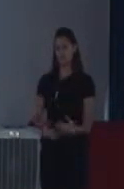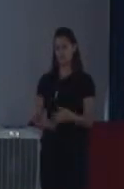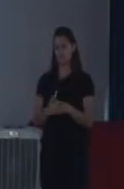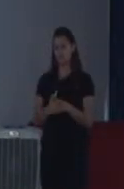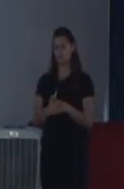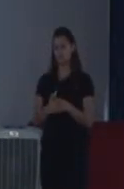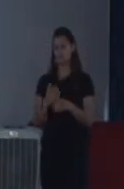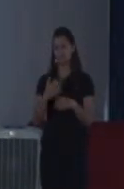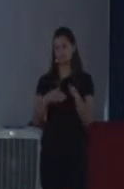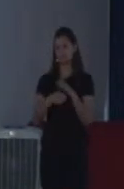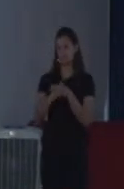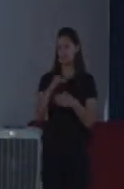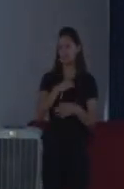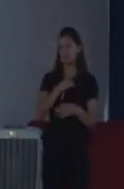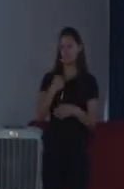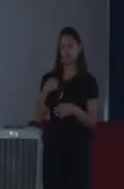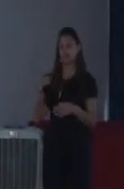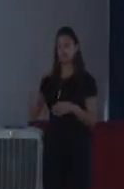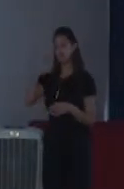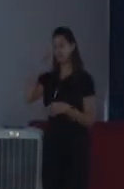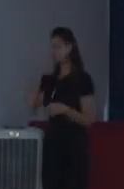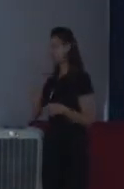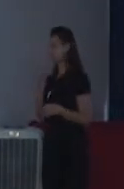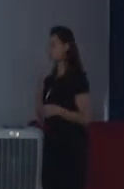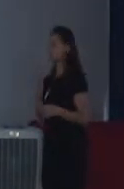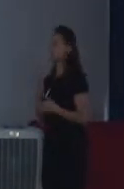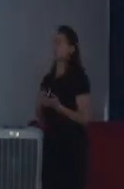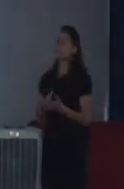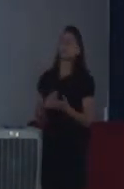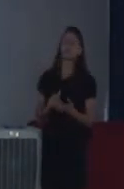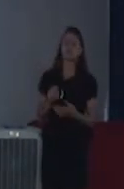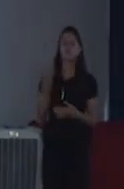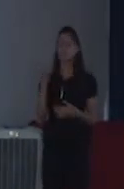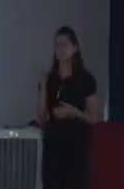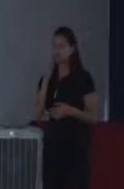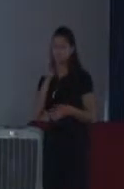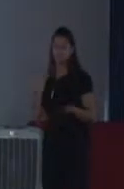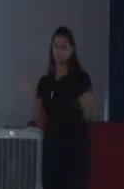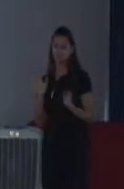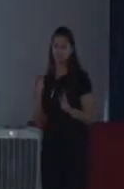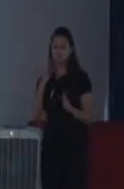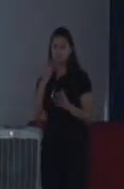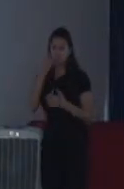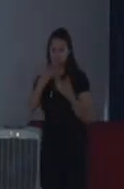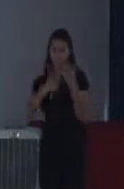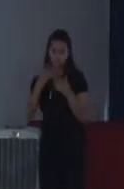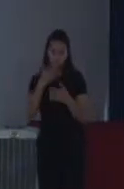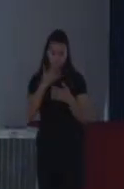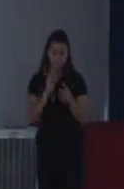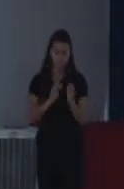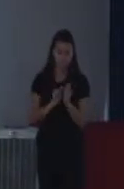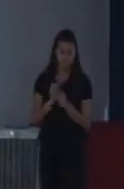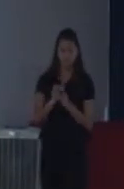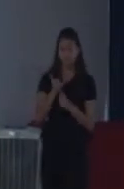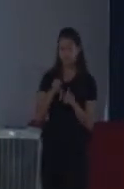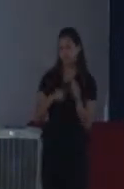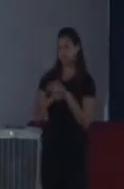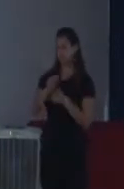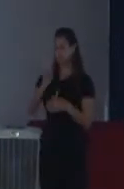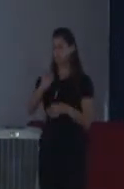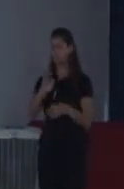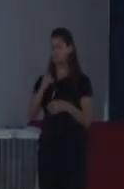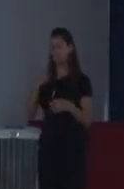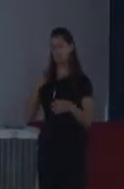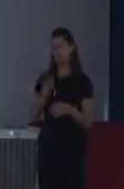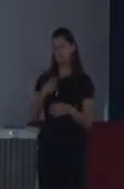formal. O sea, para ir a la universidad uno no tiene que ponerse a pensar cuánto cuesta, ¿no? Pues sino pasar, digamos, el examen para ser admitido. Nosotros estamos